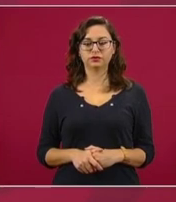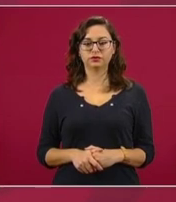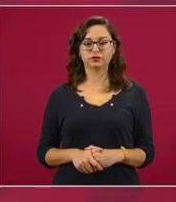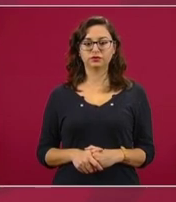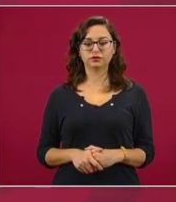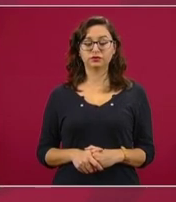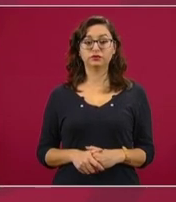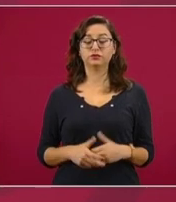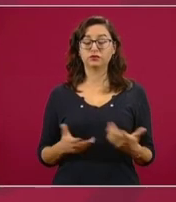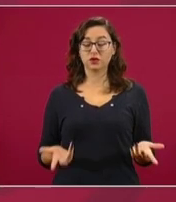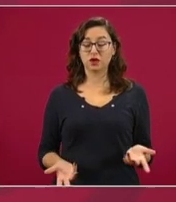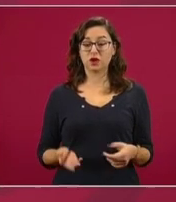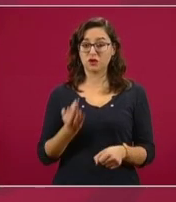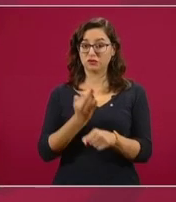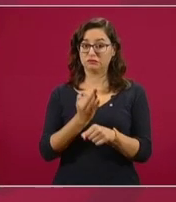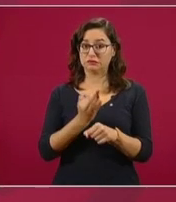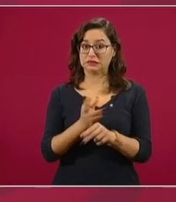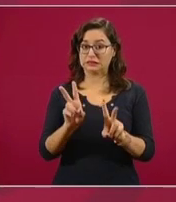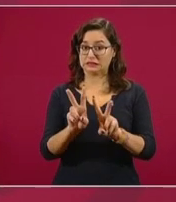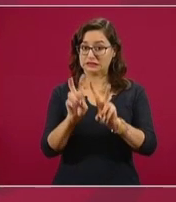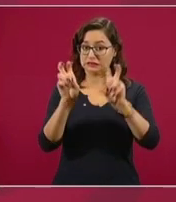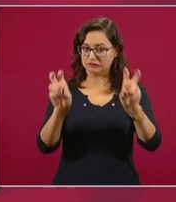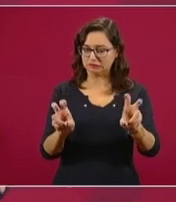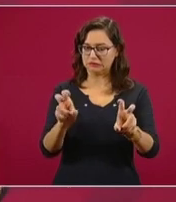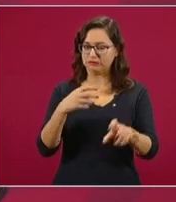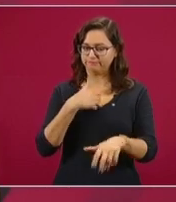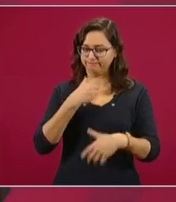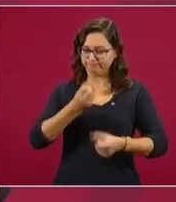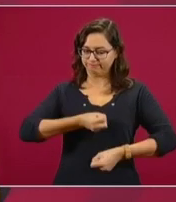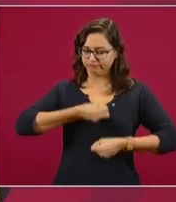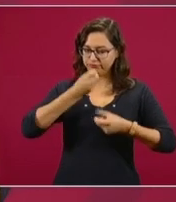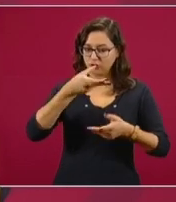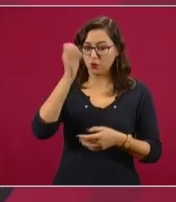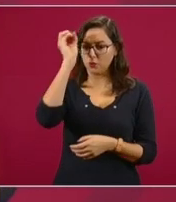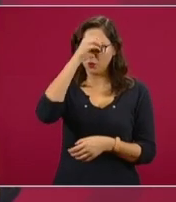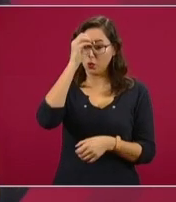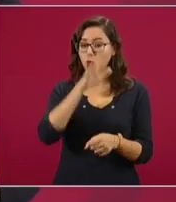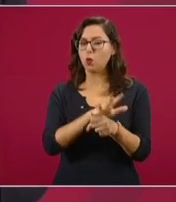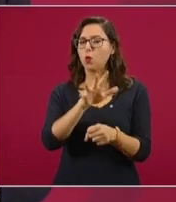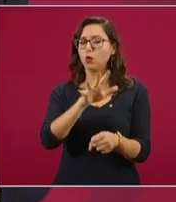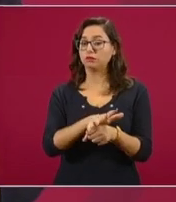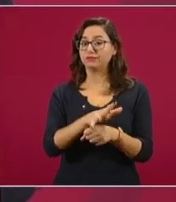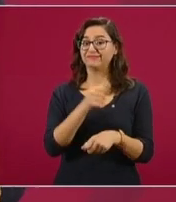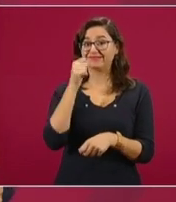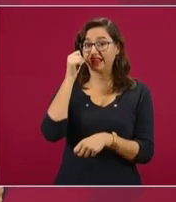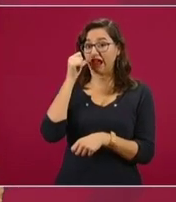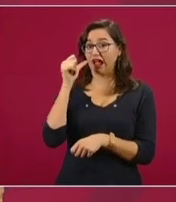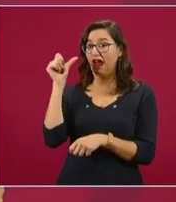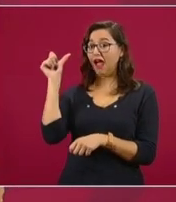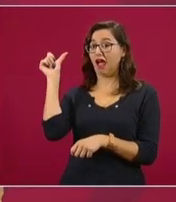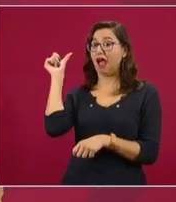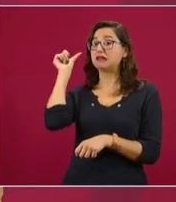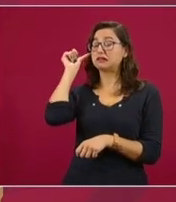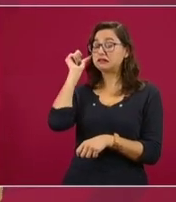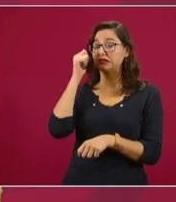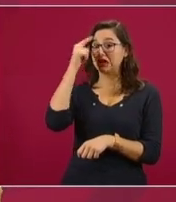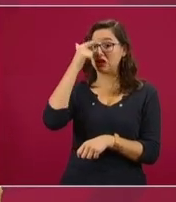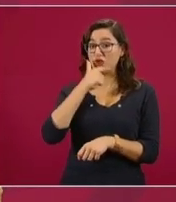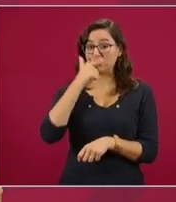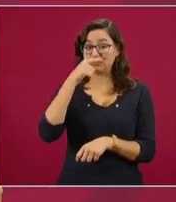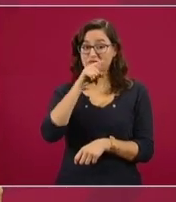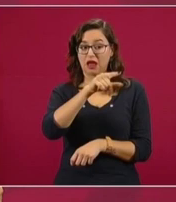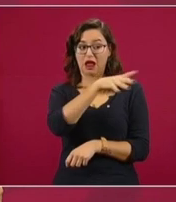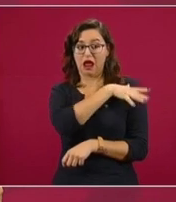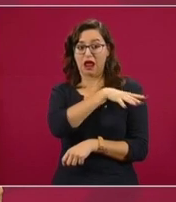los hechos de ayer la detención del general cienfuegos que